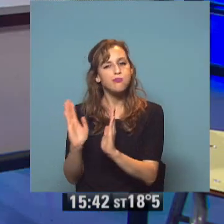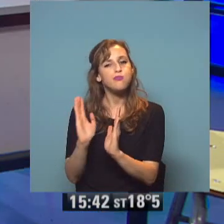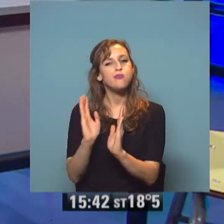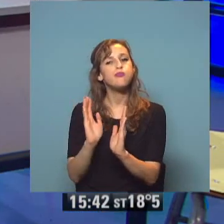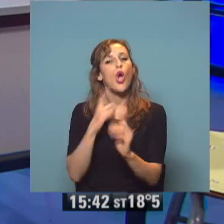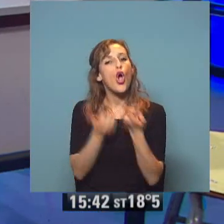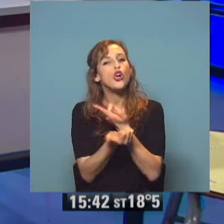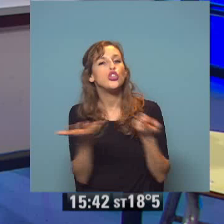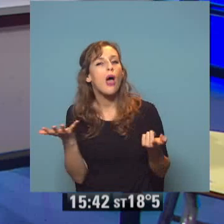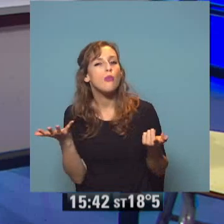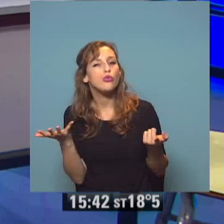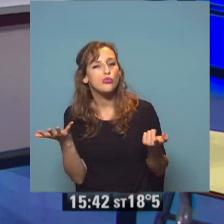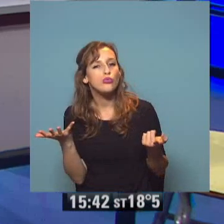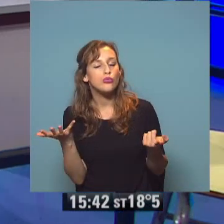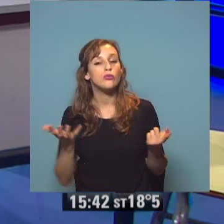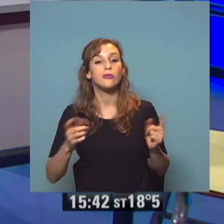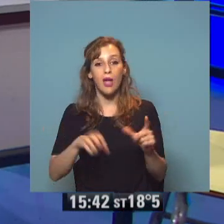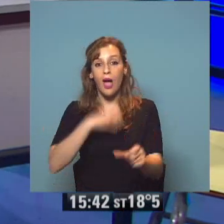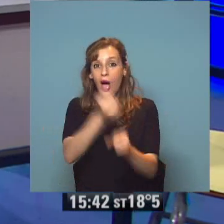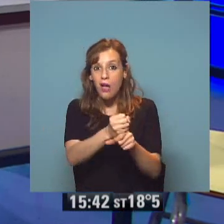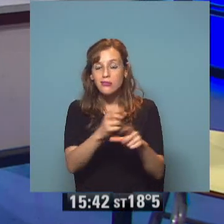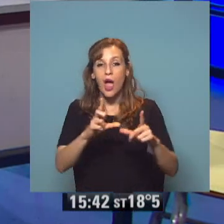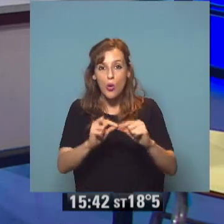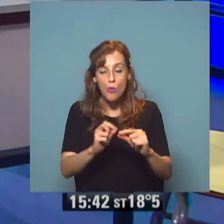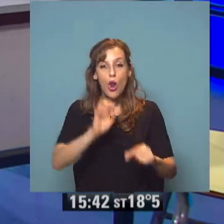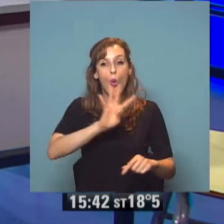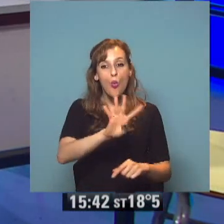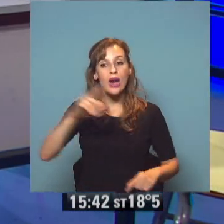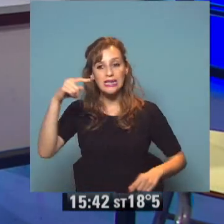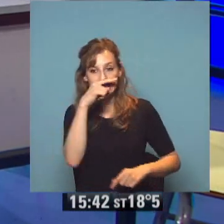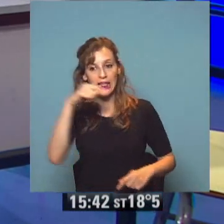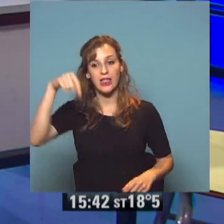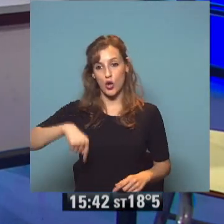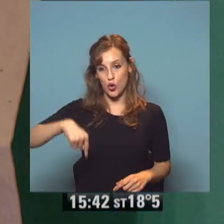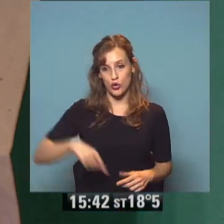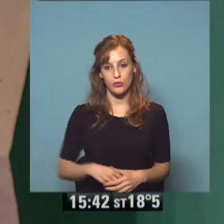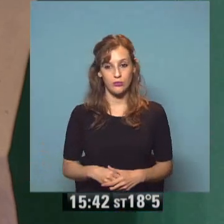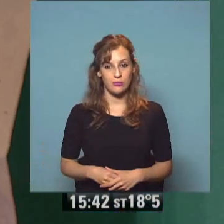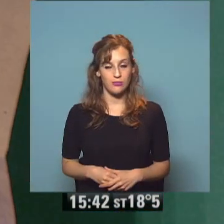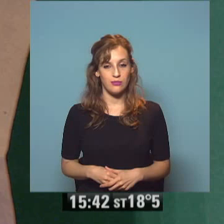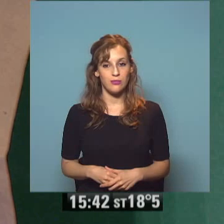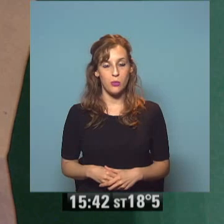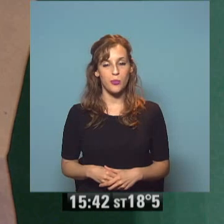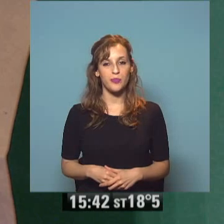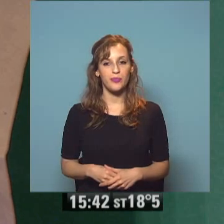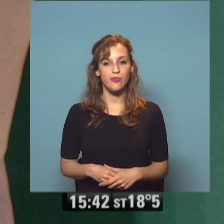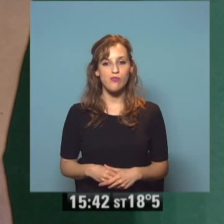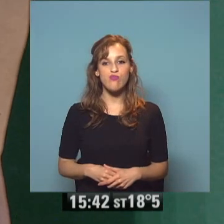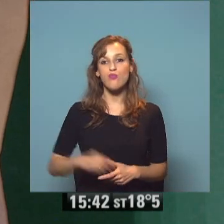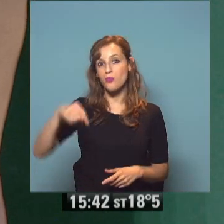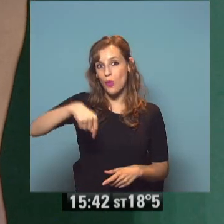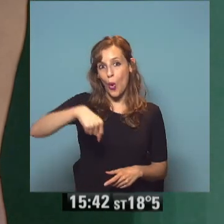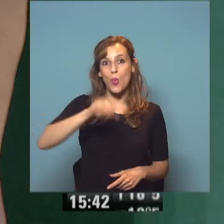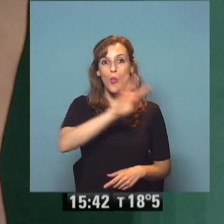atrás porque no me acuerdo. Ah, ya lo marcamos. Al número 47 llegamos hoy. La pulga estuvo poco hoy, la pulga. Me parece que estuvo volando en el